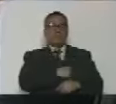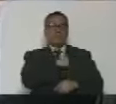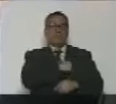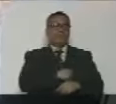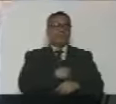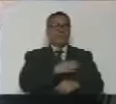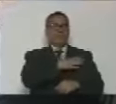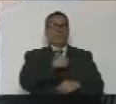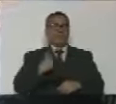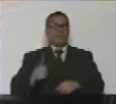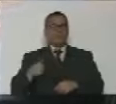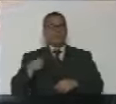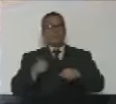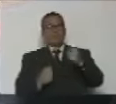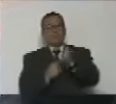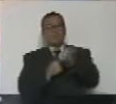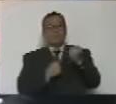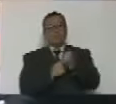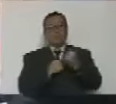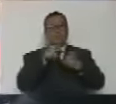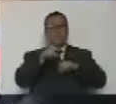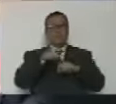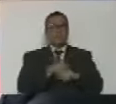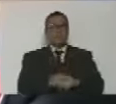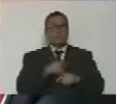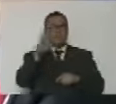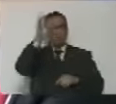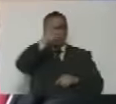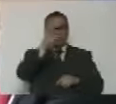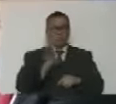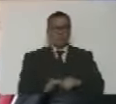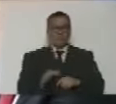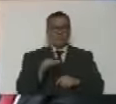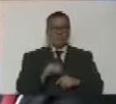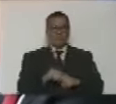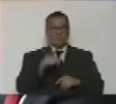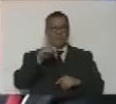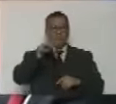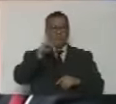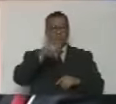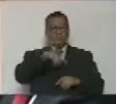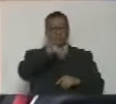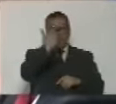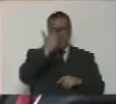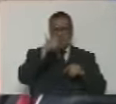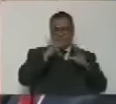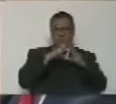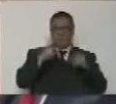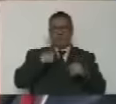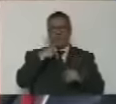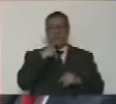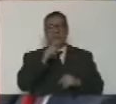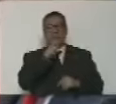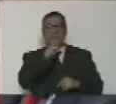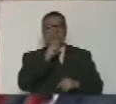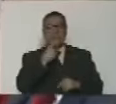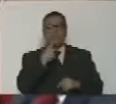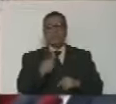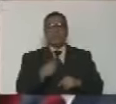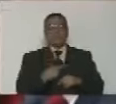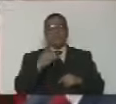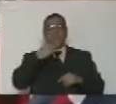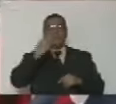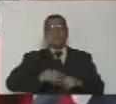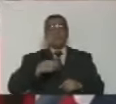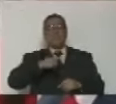Lamentablemente, quienes le apoyaron a esta figura vergonzosa, que cuesta mencionar, la verdad, da